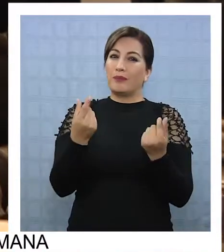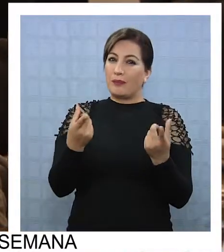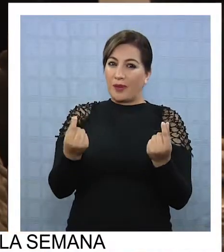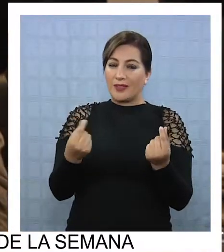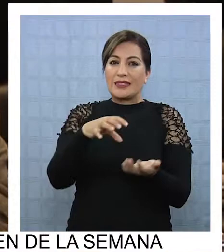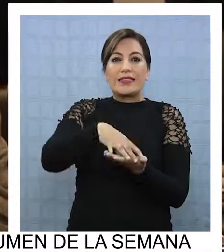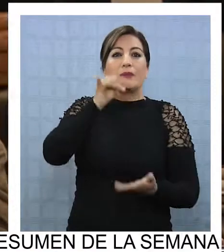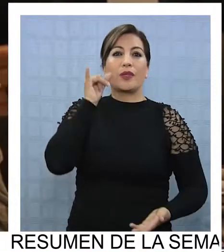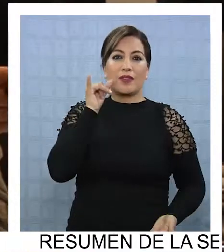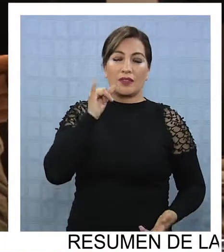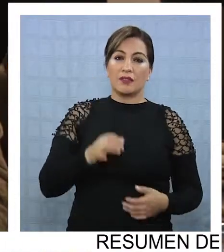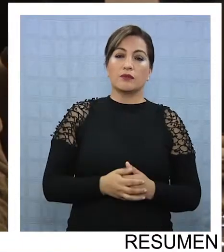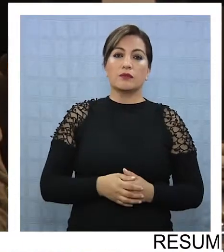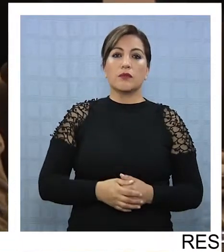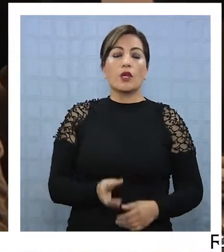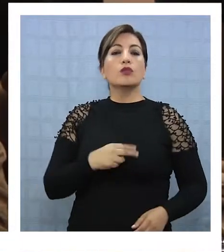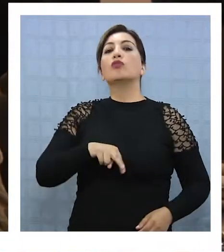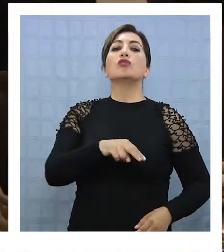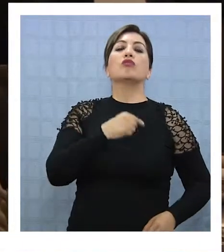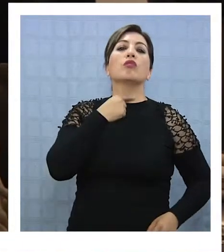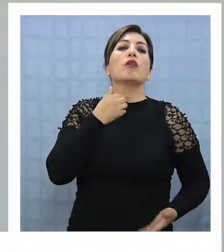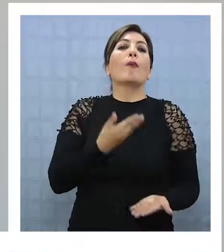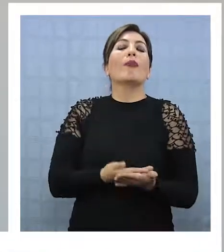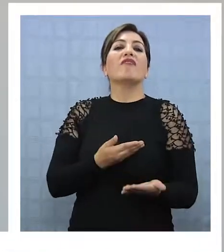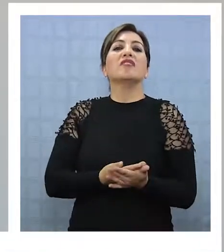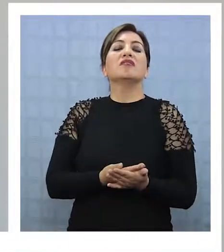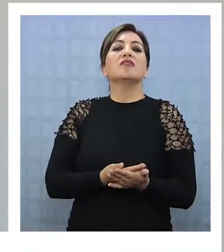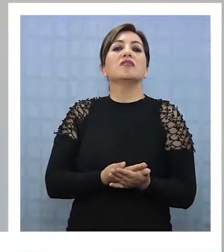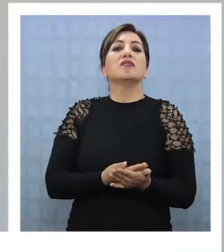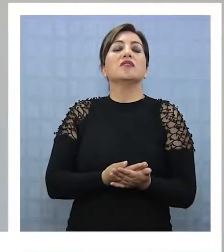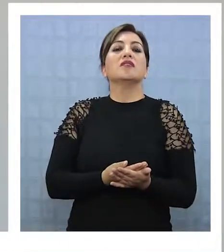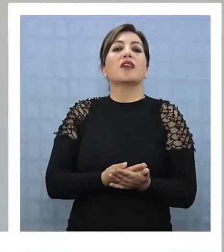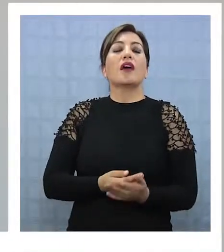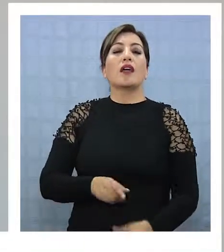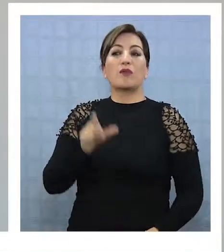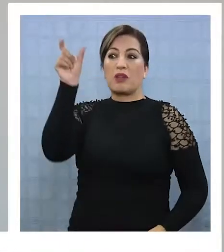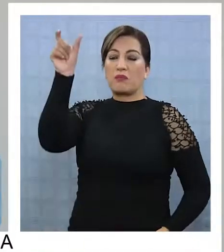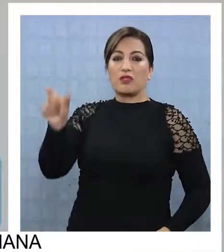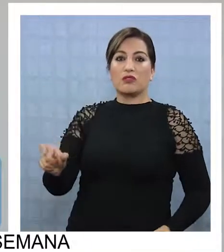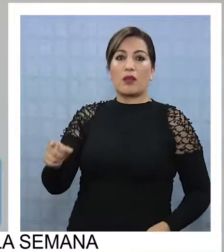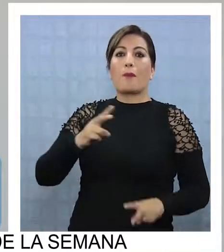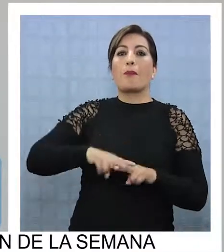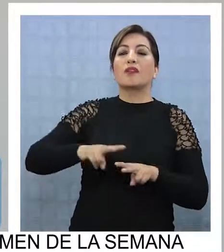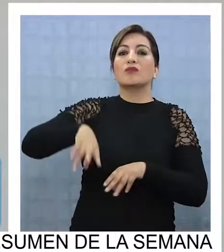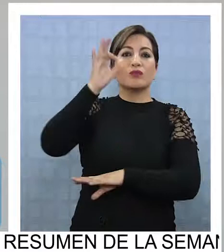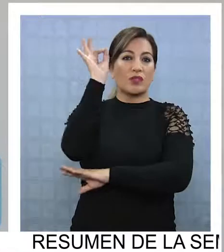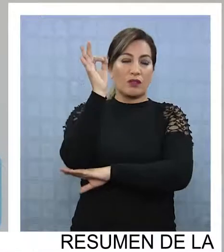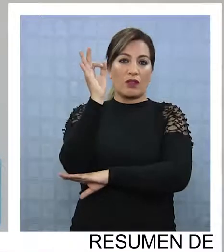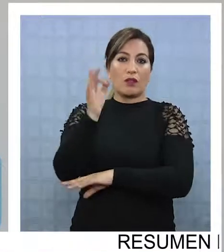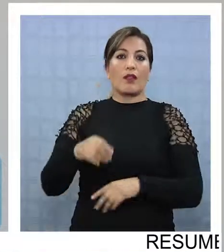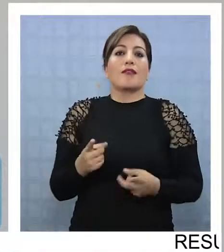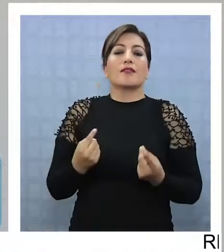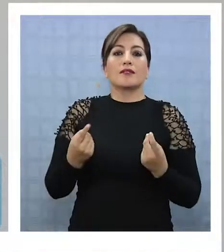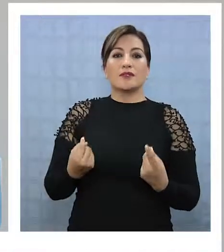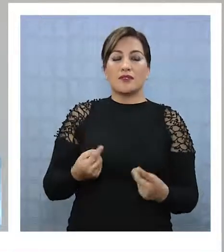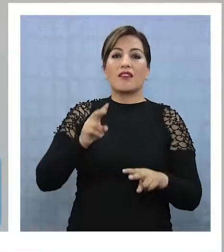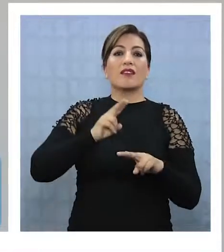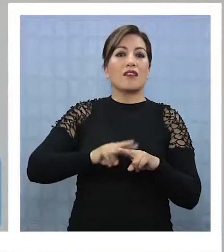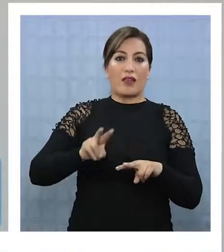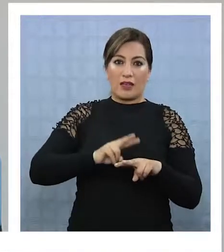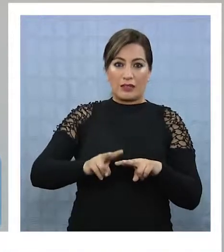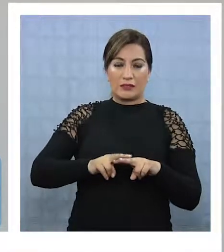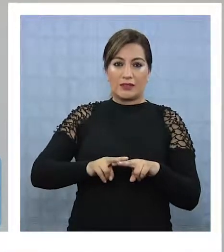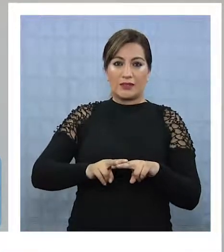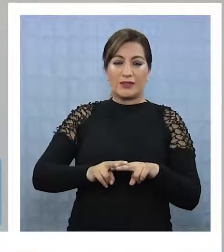mayores recursos para la región. Y nosotros quisimos aprovechar esta autoridad de nivel nacional para acuñar respecto de la necesidad